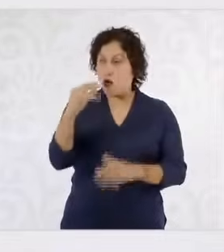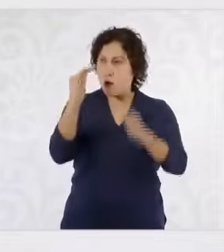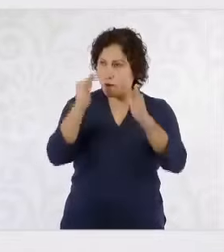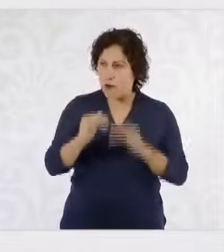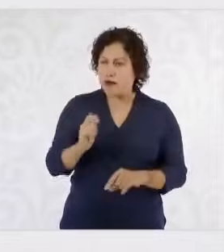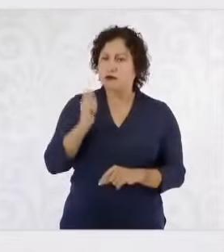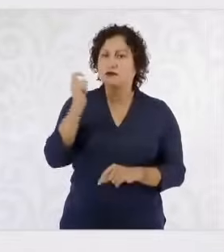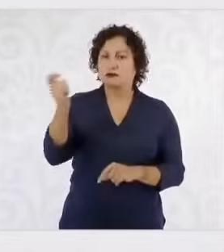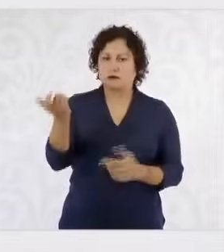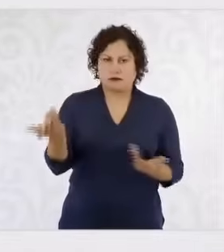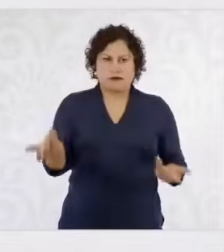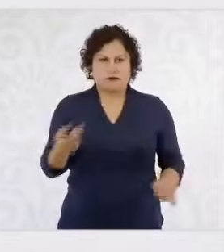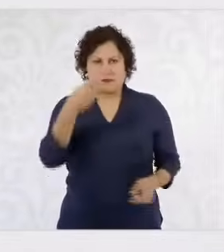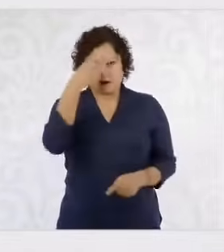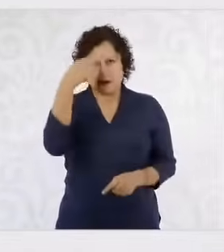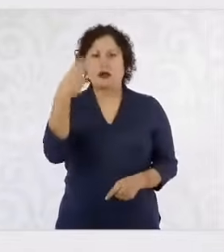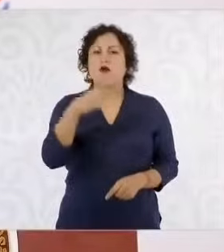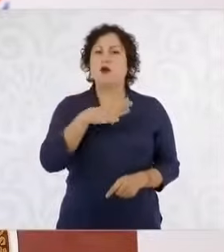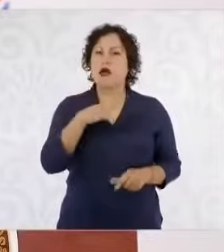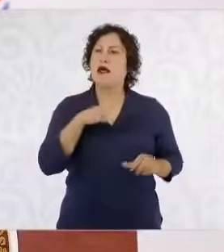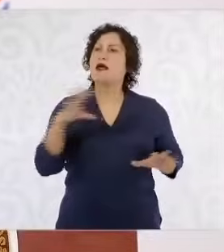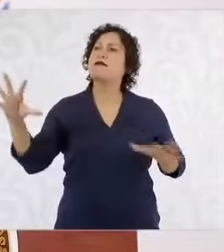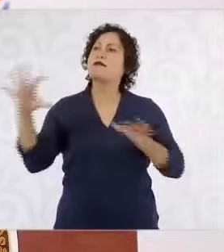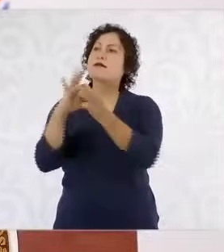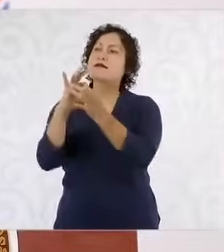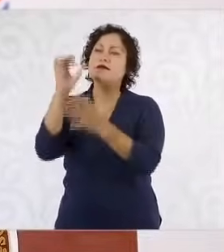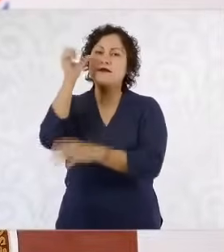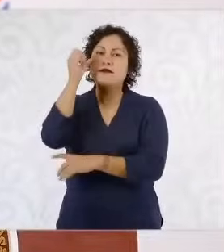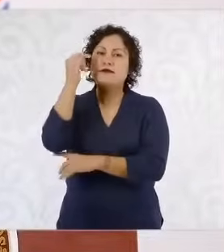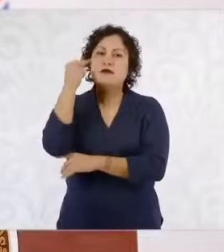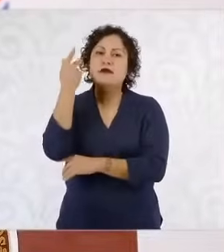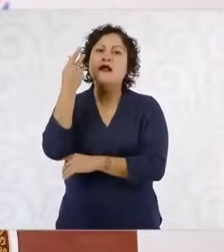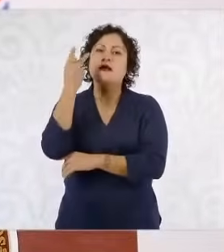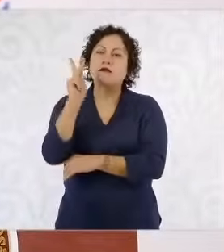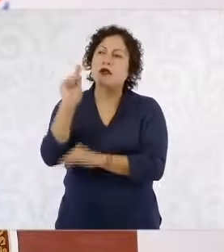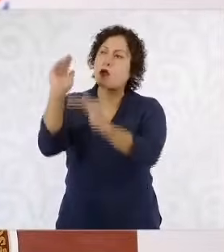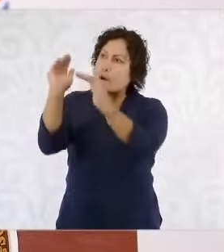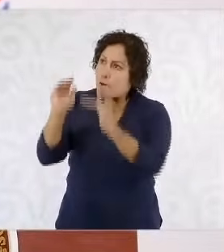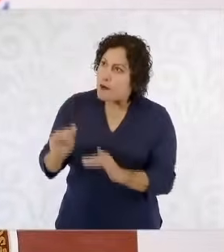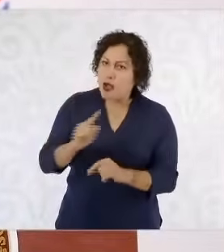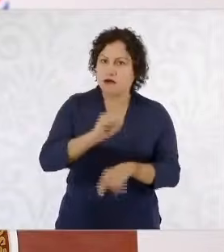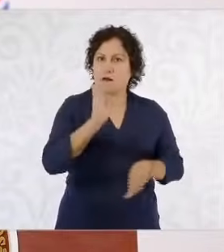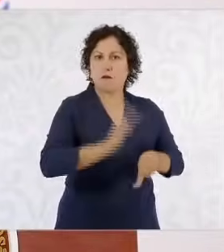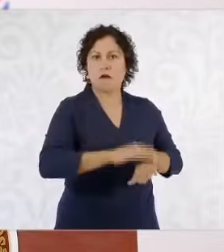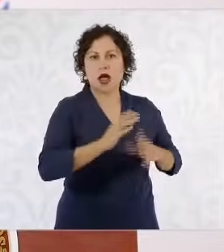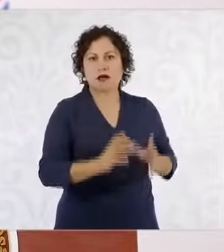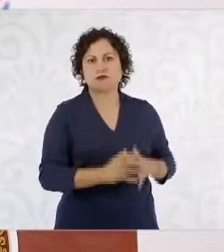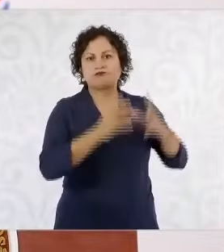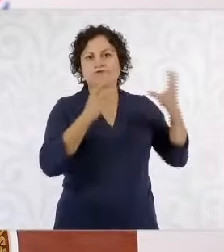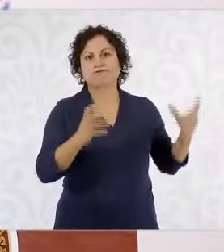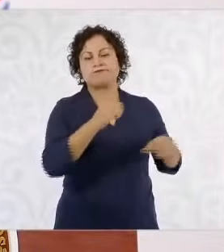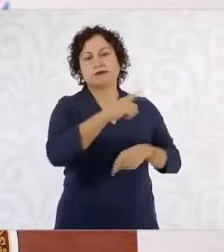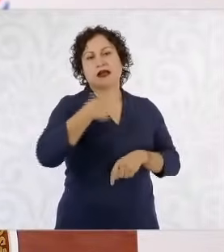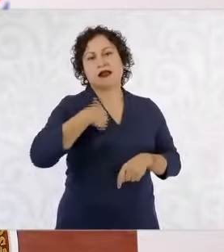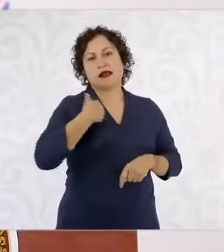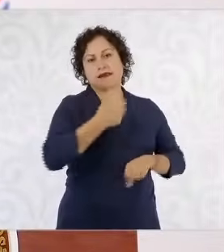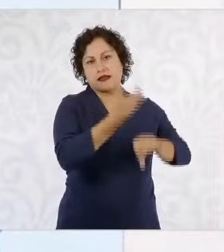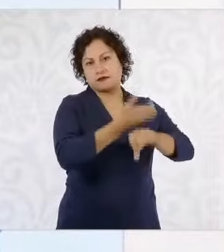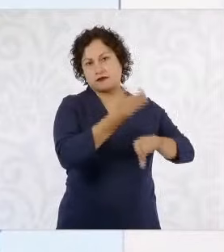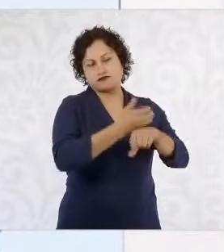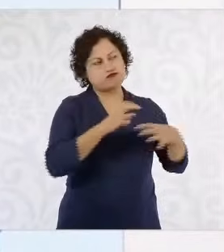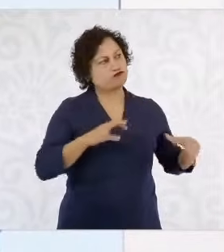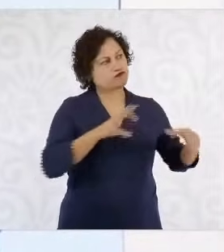pero nosotros privilegiamos ahí donde hay tratado de libre comercio, pues es parte de lo que se ha desarrollado. Pero miren, otro